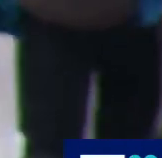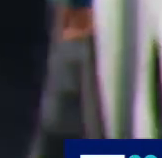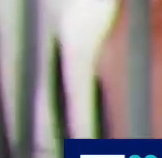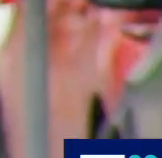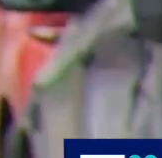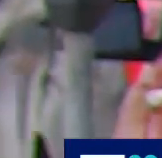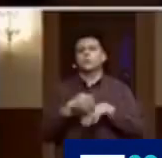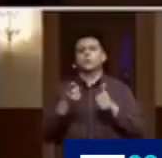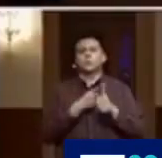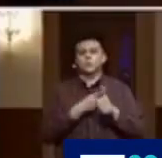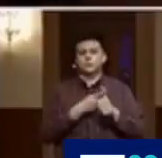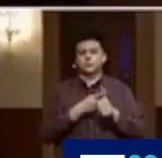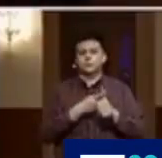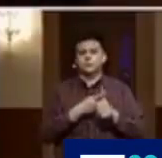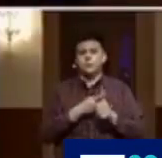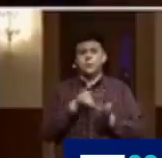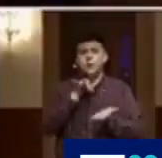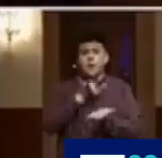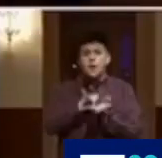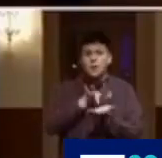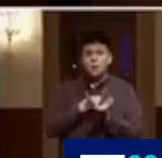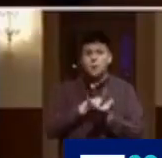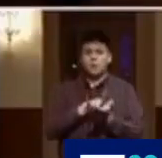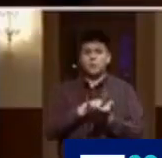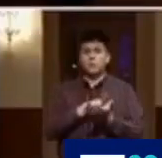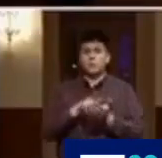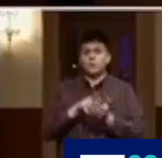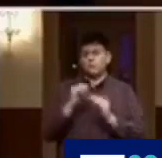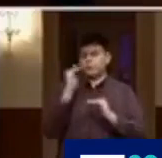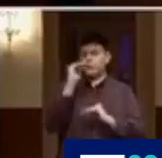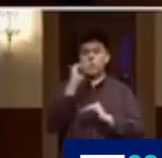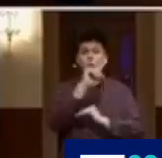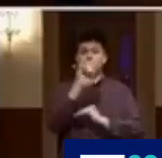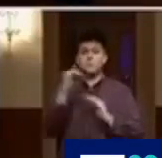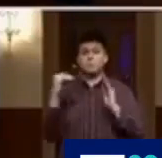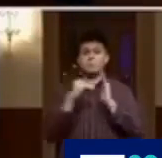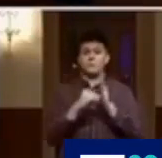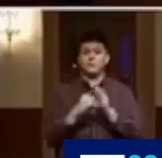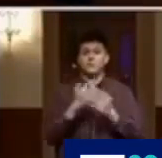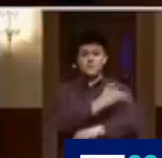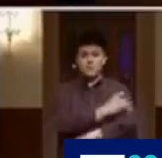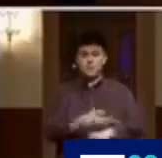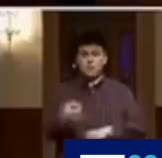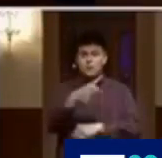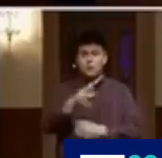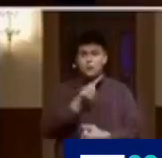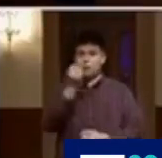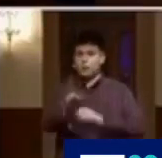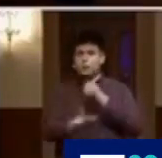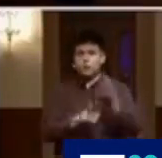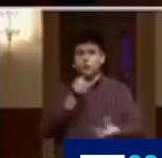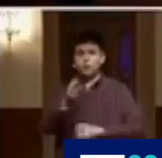toda el área metropolitana. Este es un apoyo para hasta 100.000 familias que se van a ver beneficiadas para que